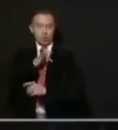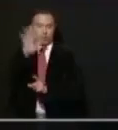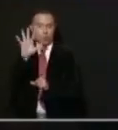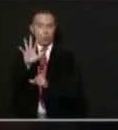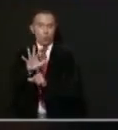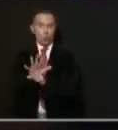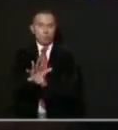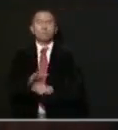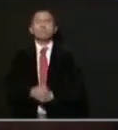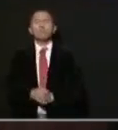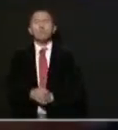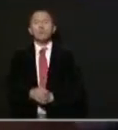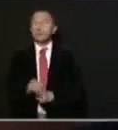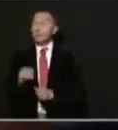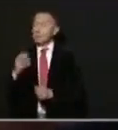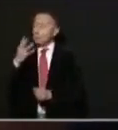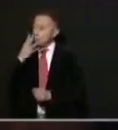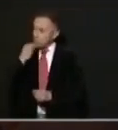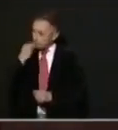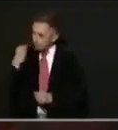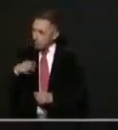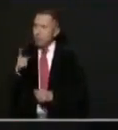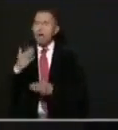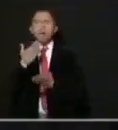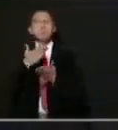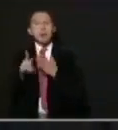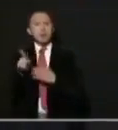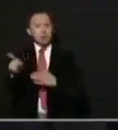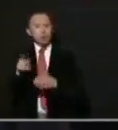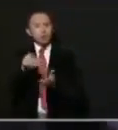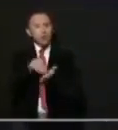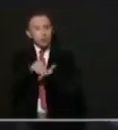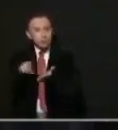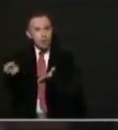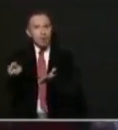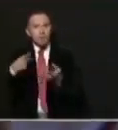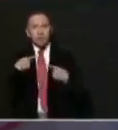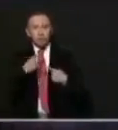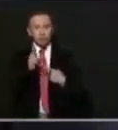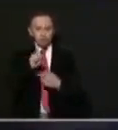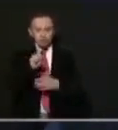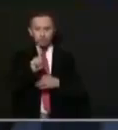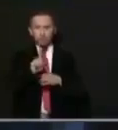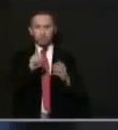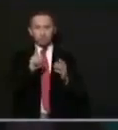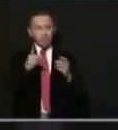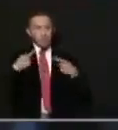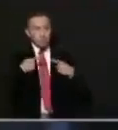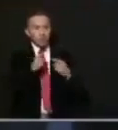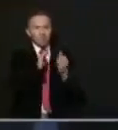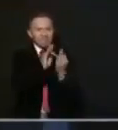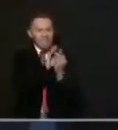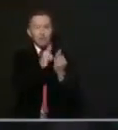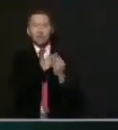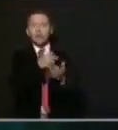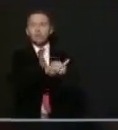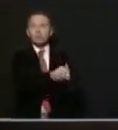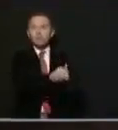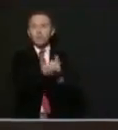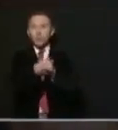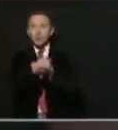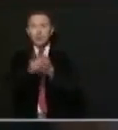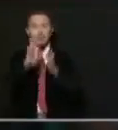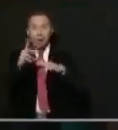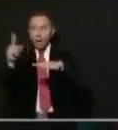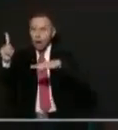¿eh? Además sigue dándole la mano a todos los que están cercanos, sí, a su paso. O sea, todavía no logra llegar ni siquiera al templete, ¿verdad?